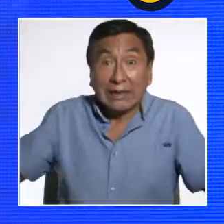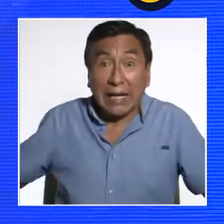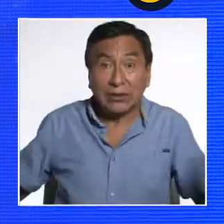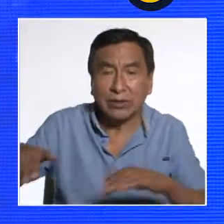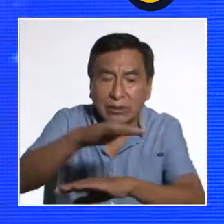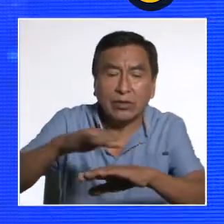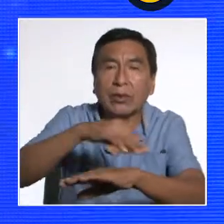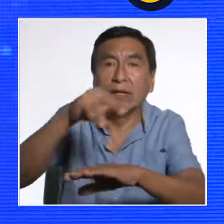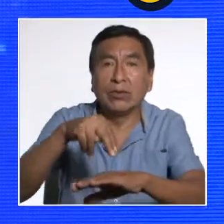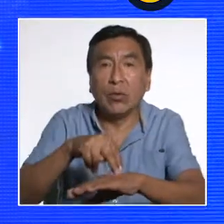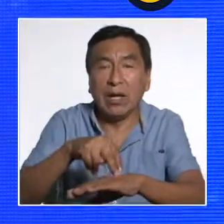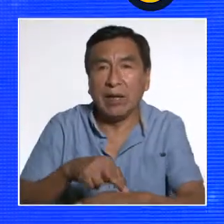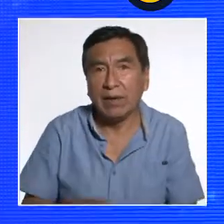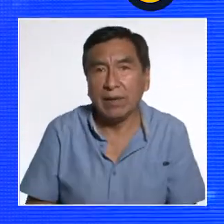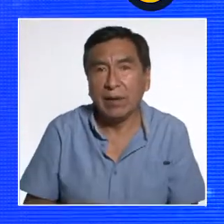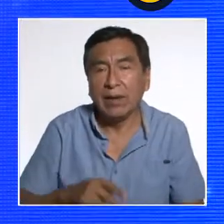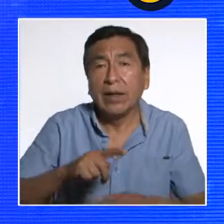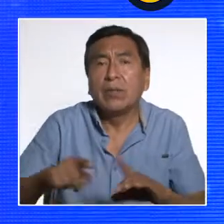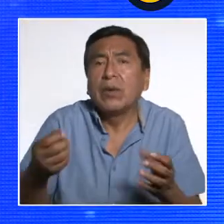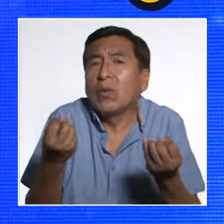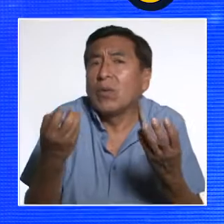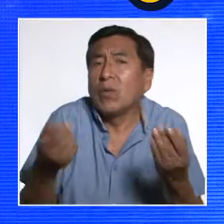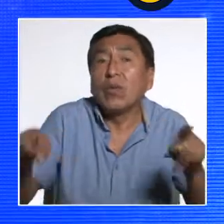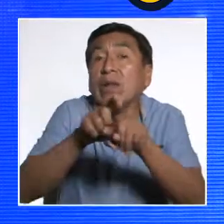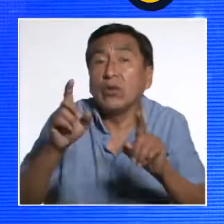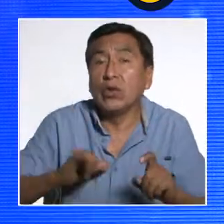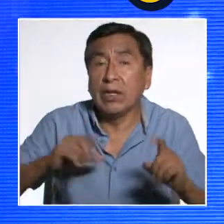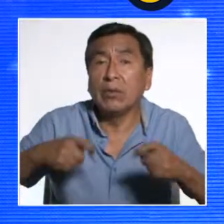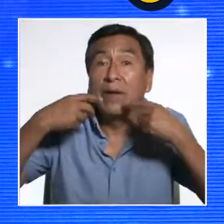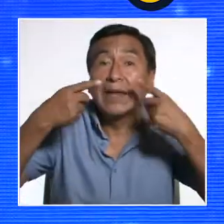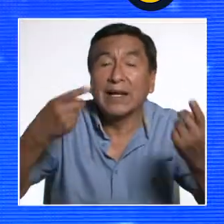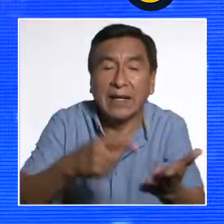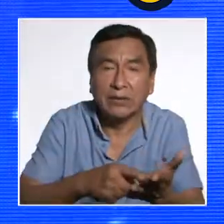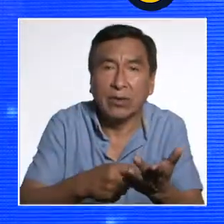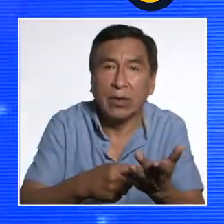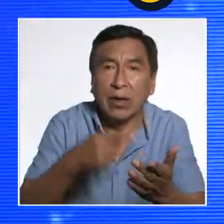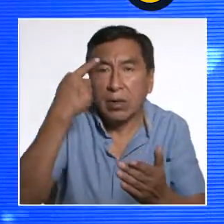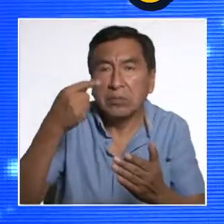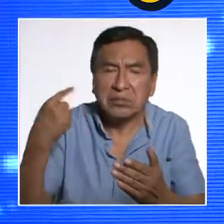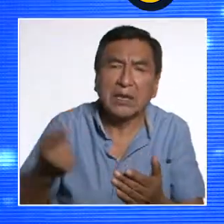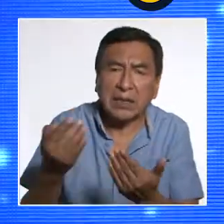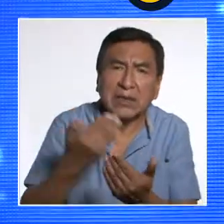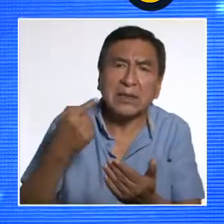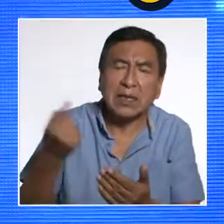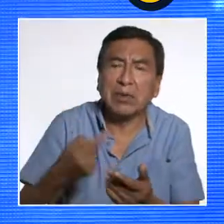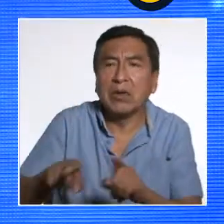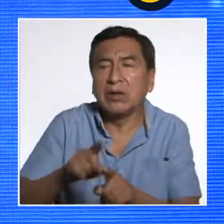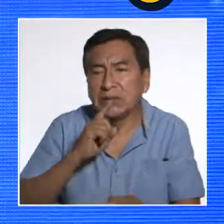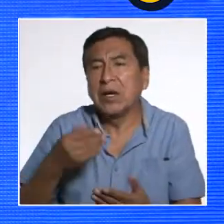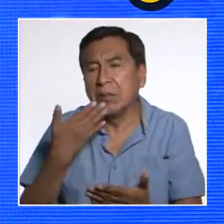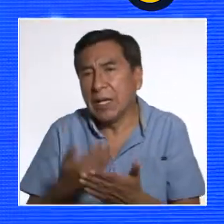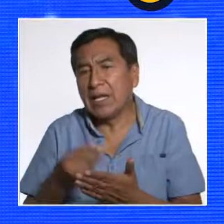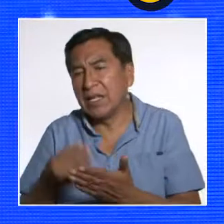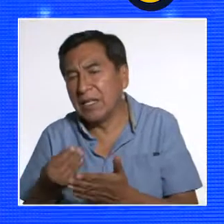sobrenatural. Pero ¿cuándo debo declarar eso? Porque por lo general cuando estoy en tiempos de bonanza, en tiempos